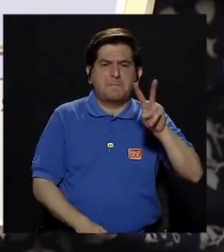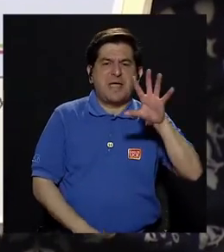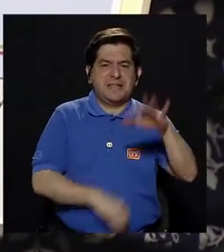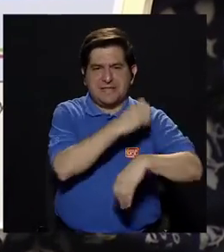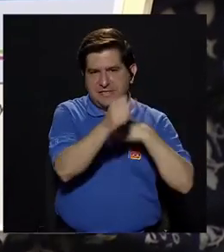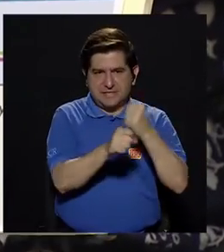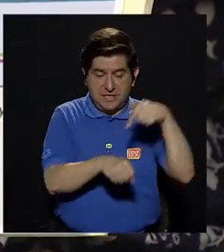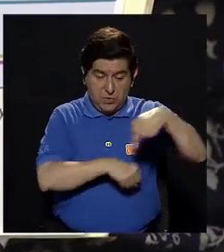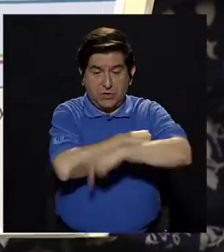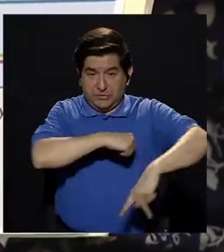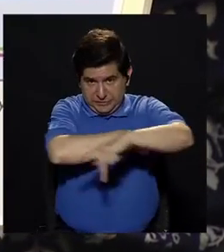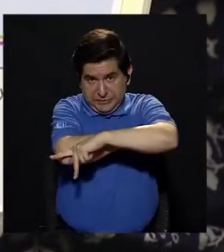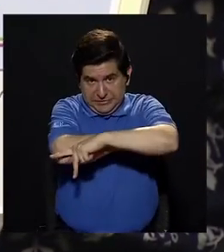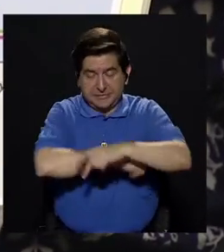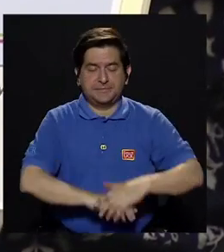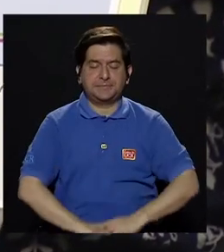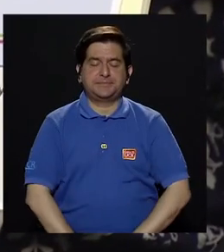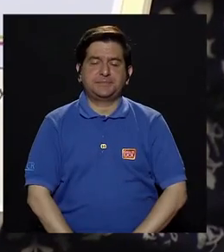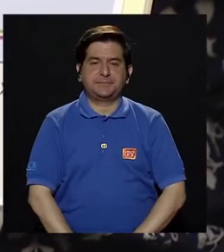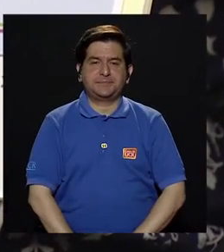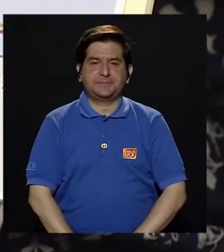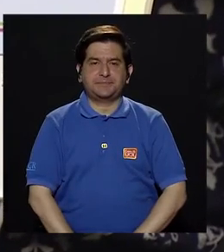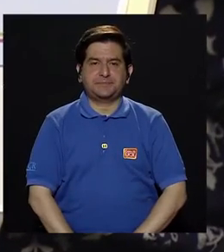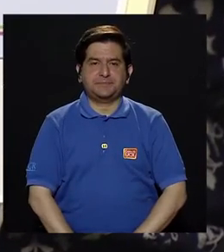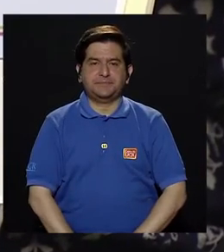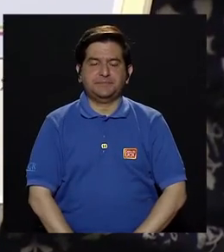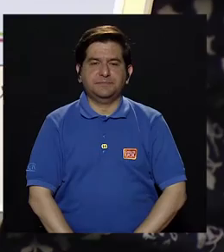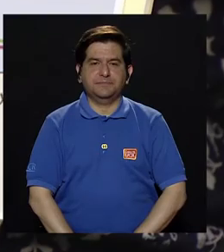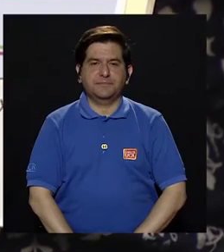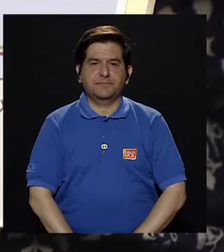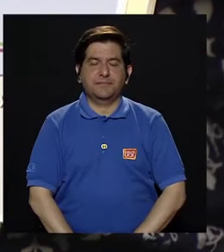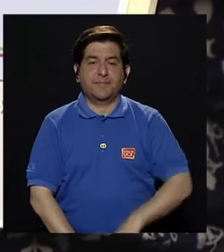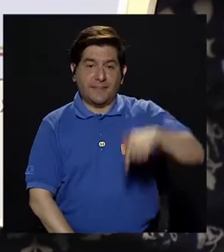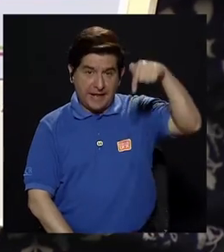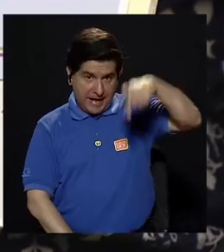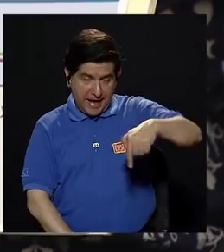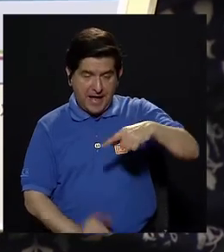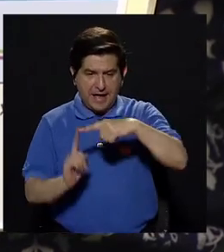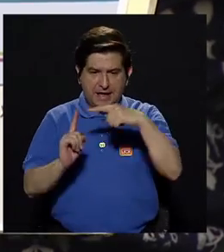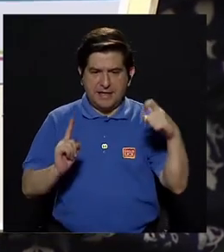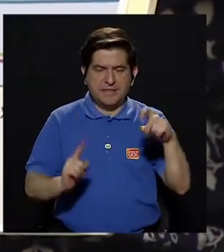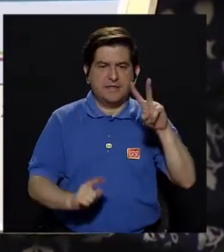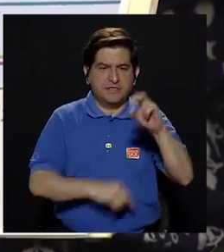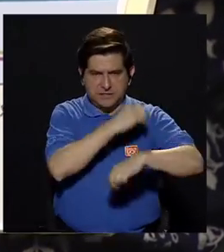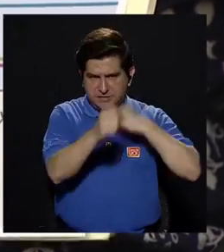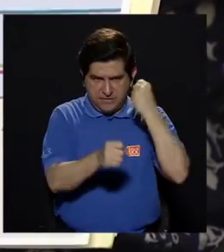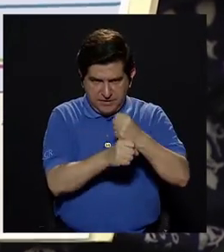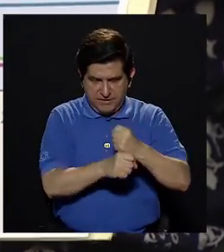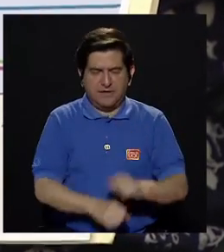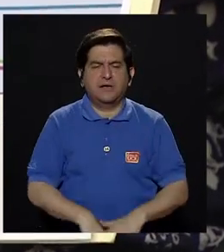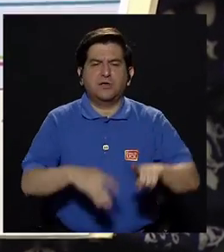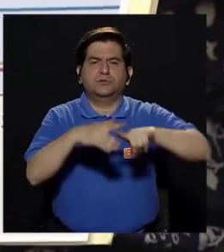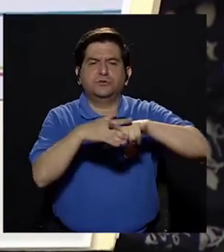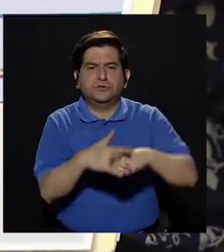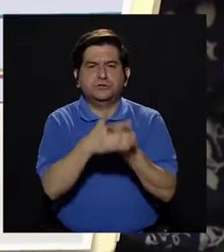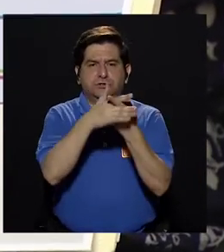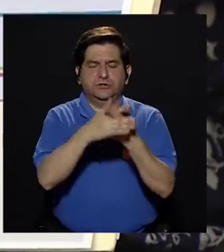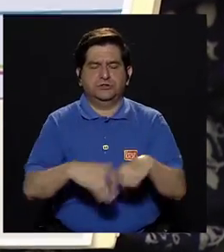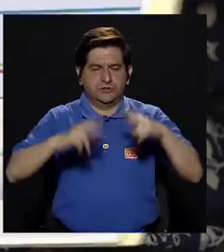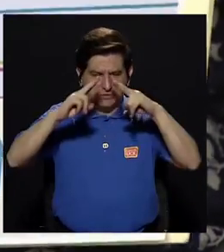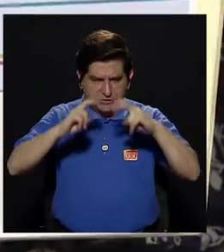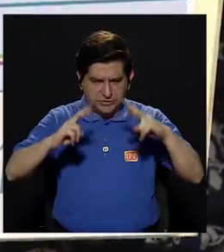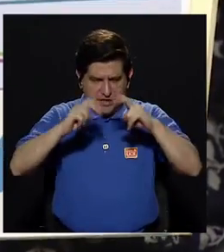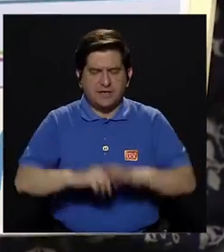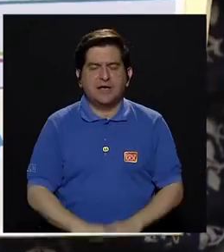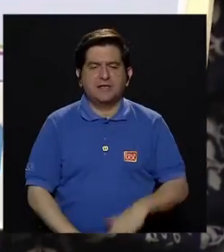como a 25 años en nuestro país. Entonces, aquí se va a hacer, digamos, a partir de los 20 se empiezan a hacer